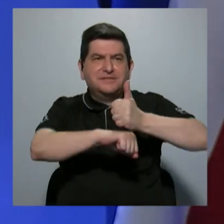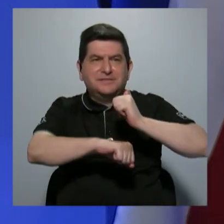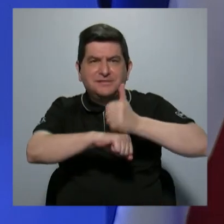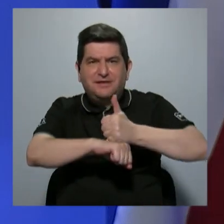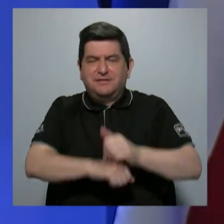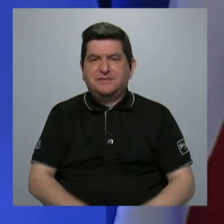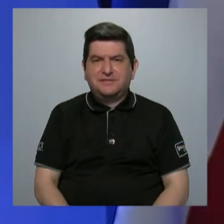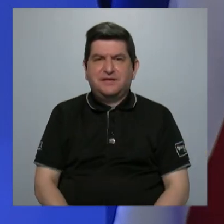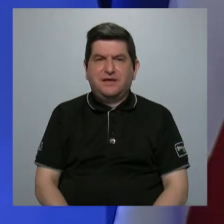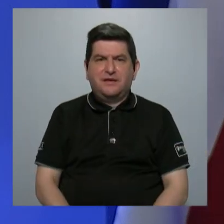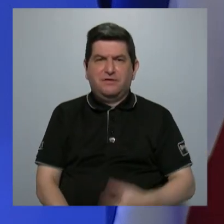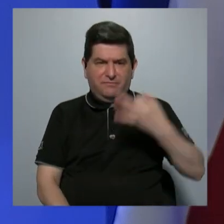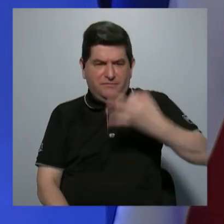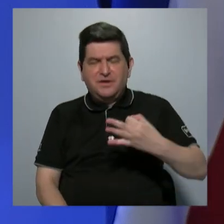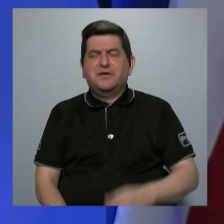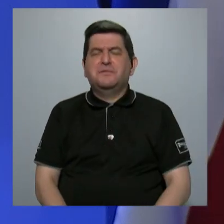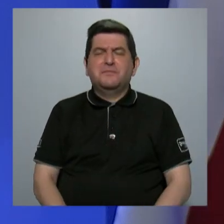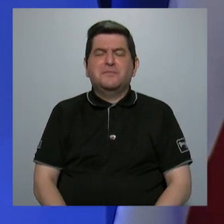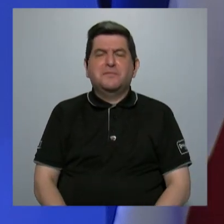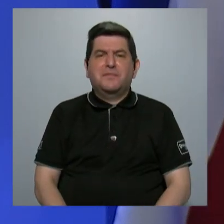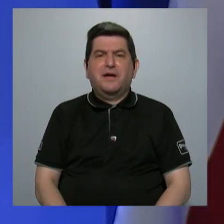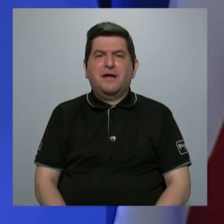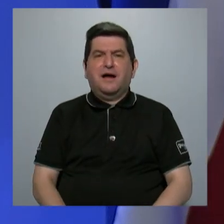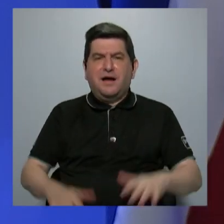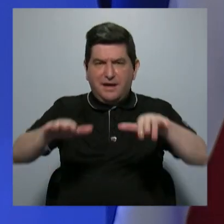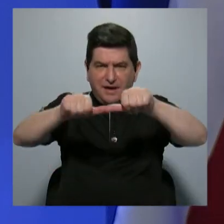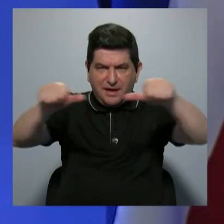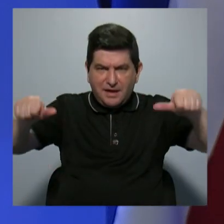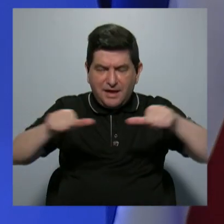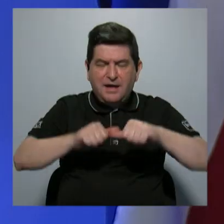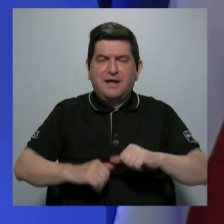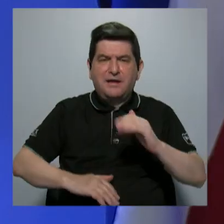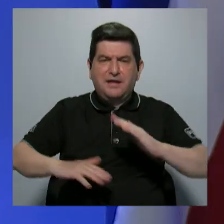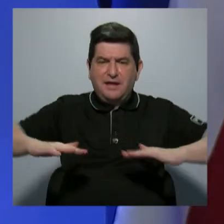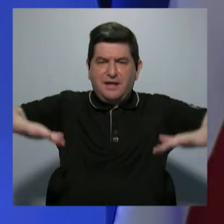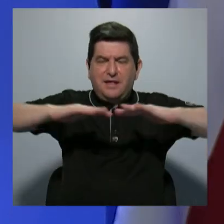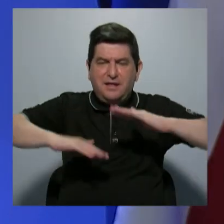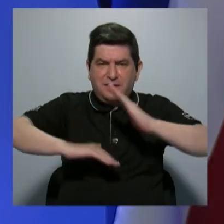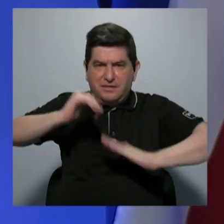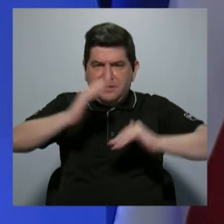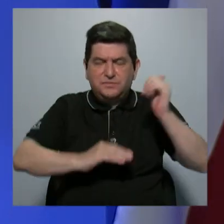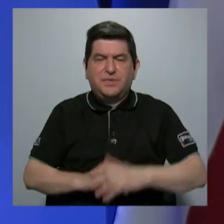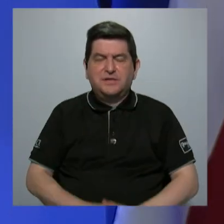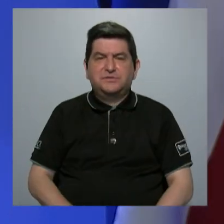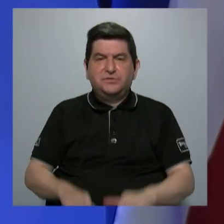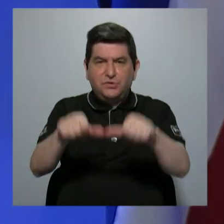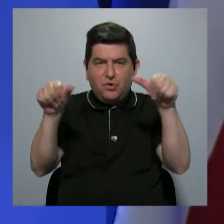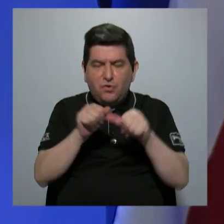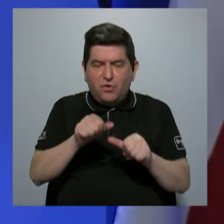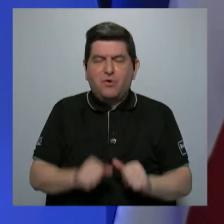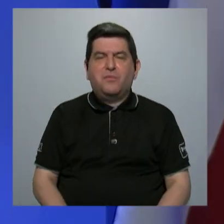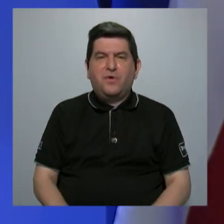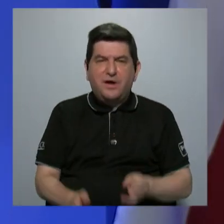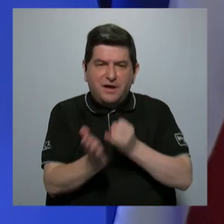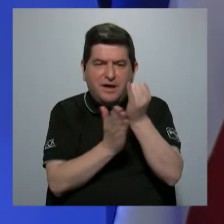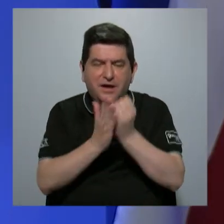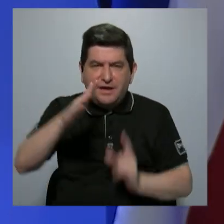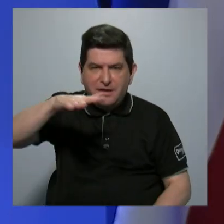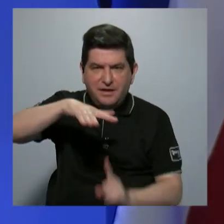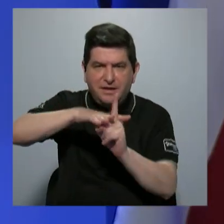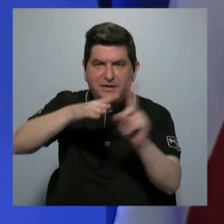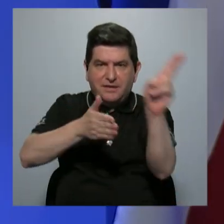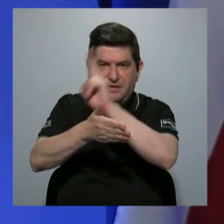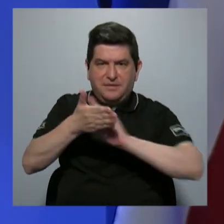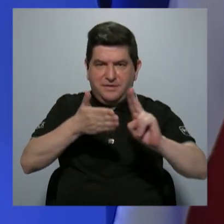de historia del espacio construido como una línea de investigación emergente en la universidad.